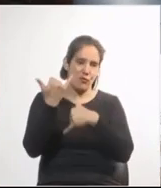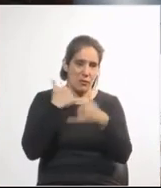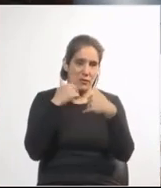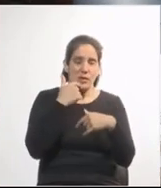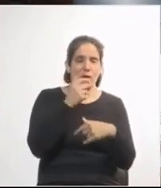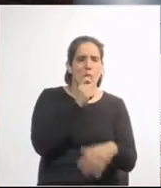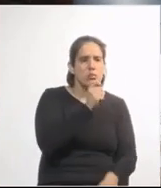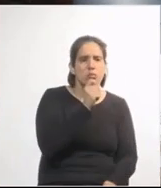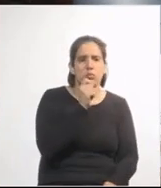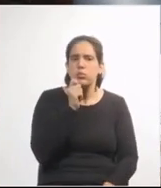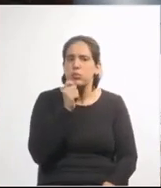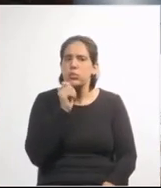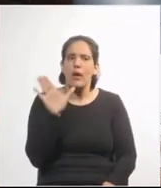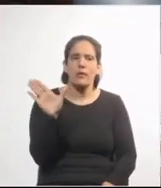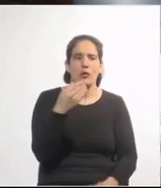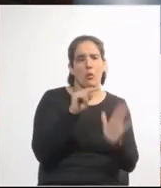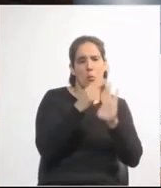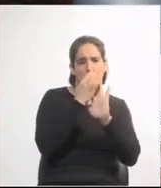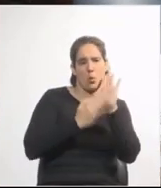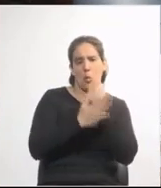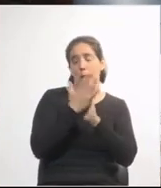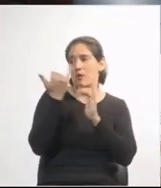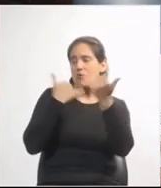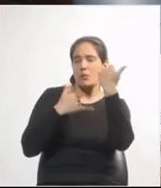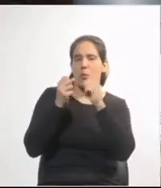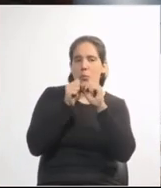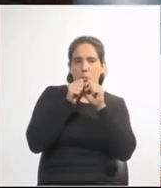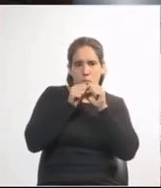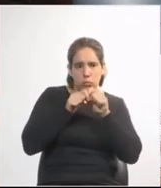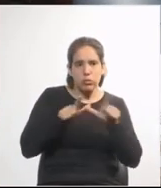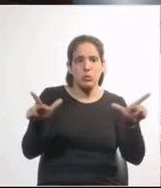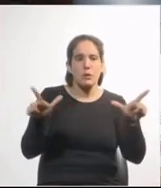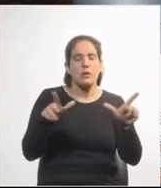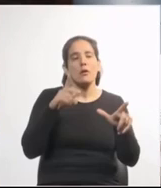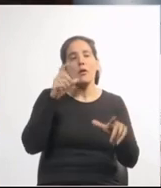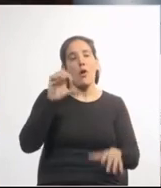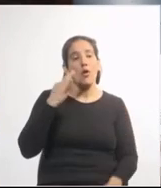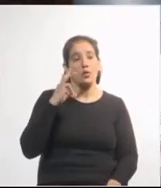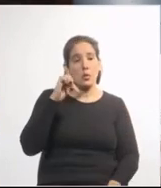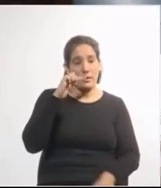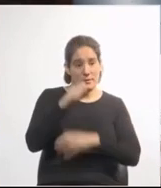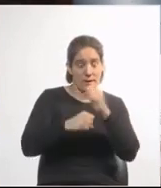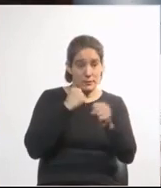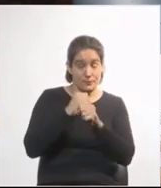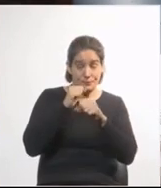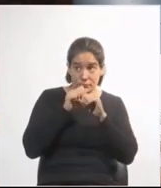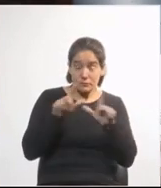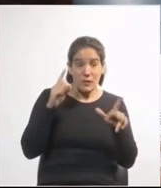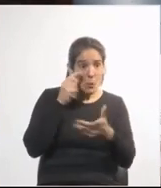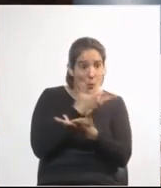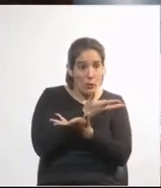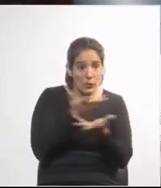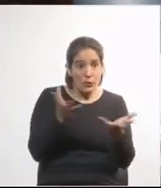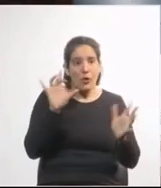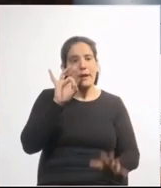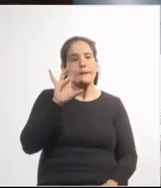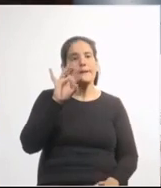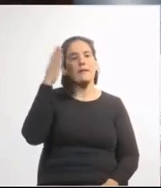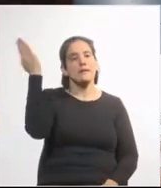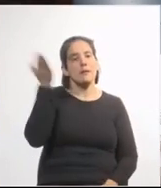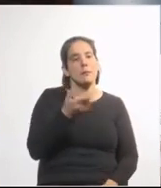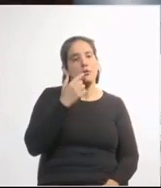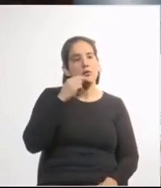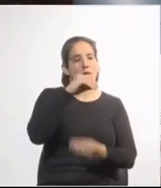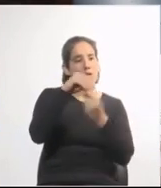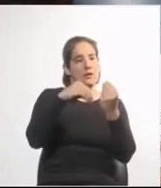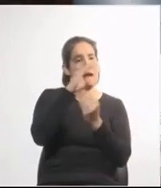una encuesta en todo el país, cuyos datos fueron publicados en octubre del mismo año, donde se reveló que el 15% de